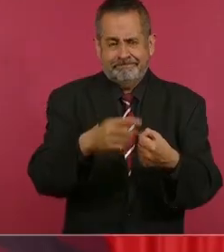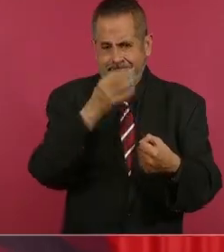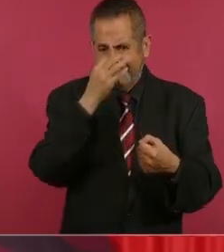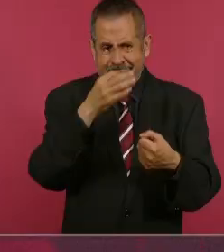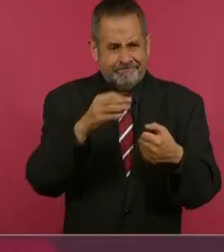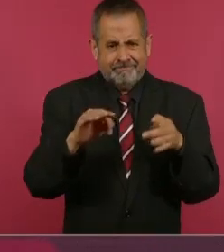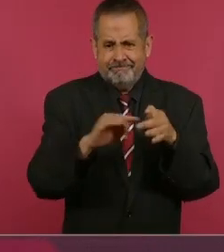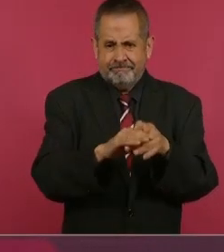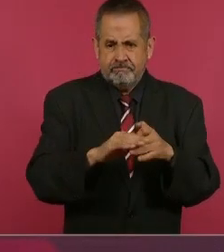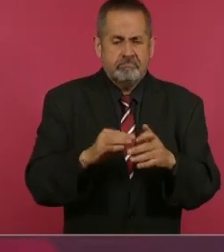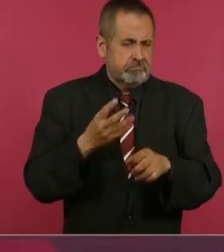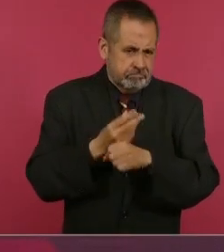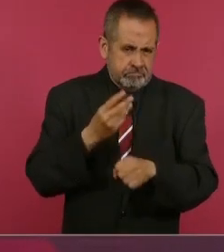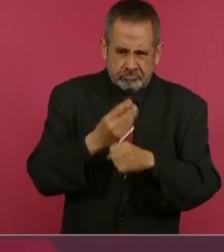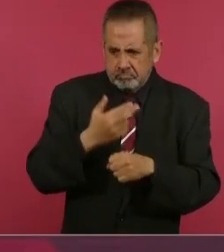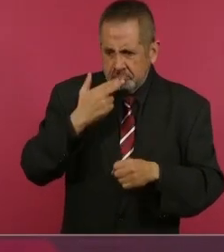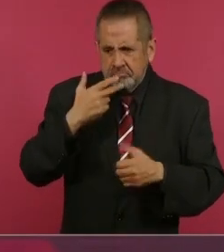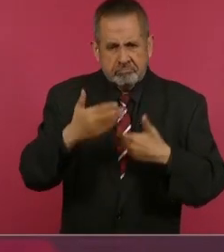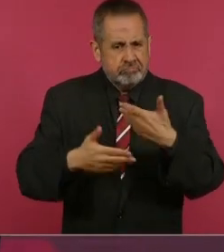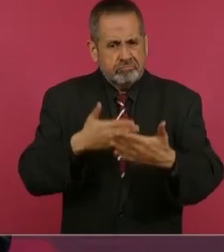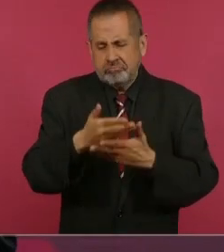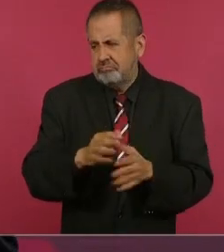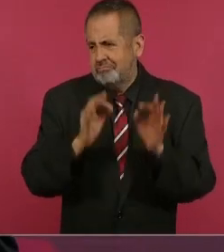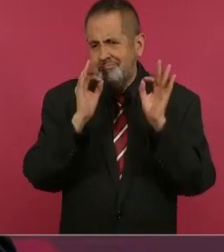está mejorando